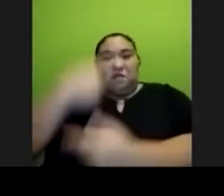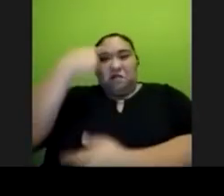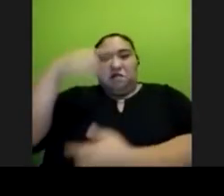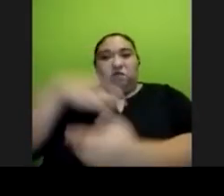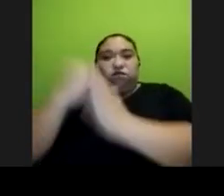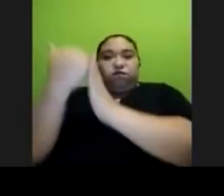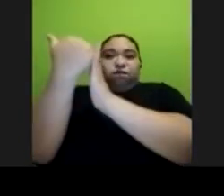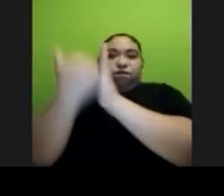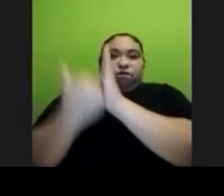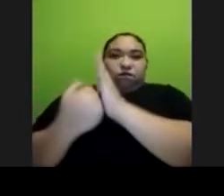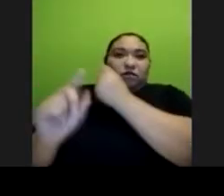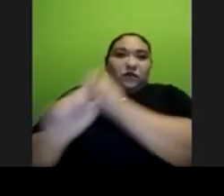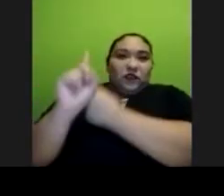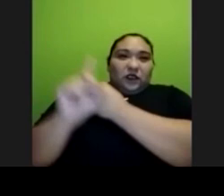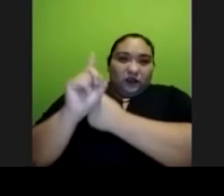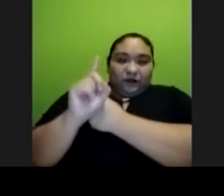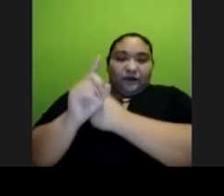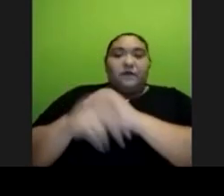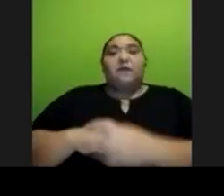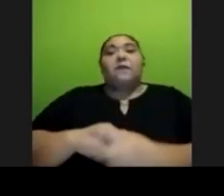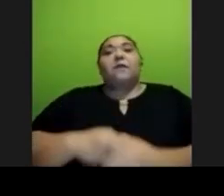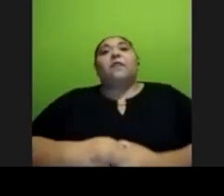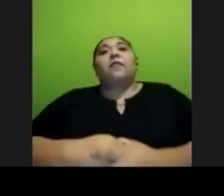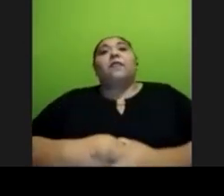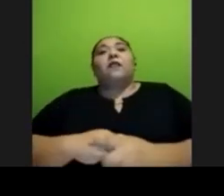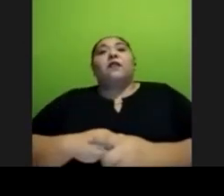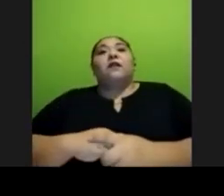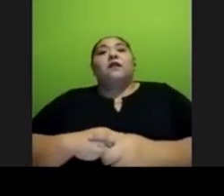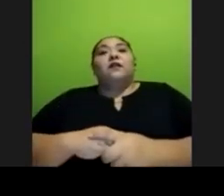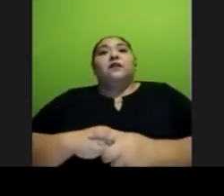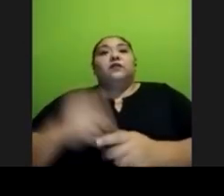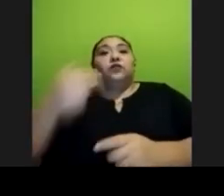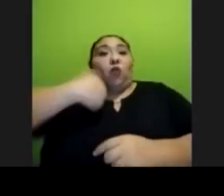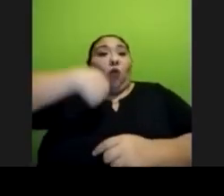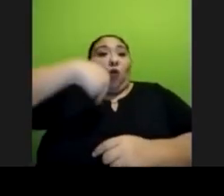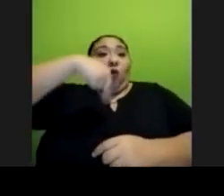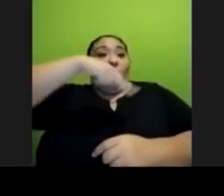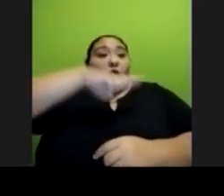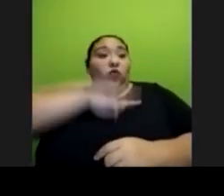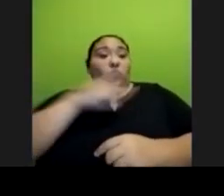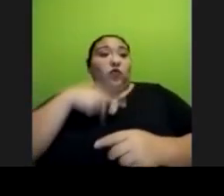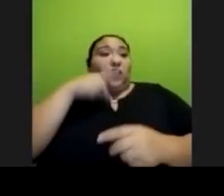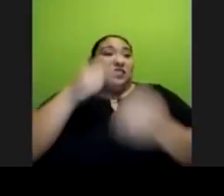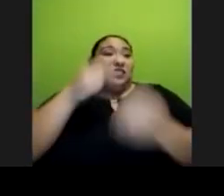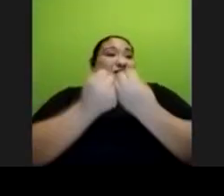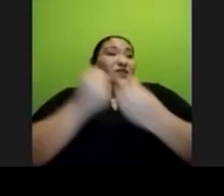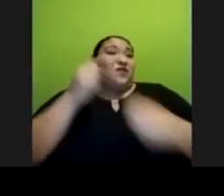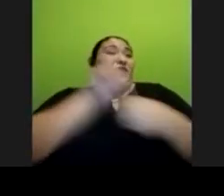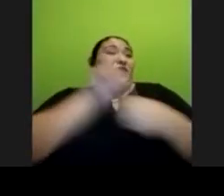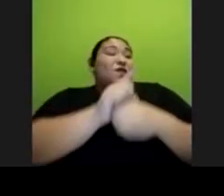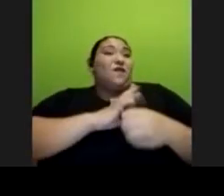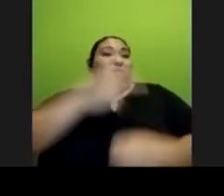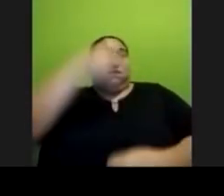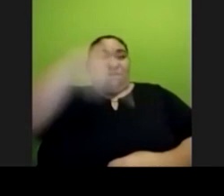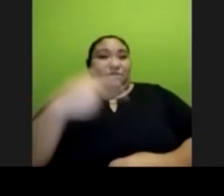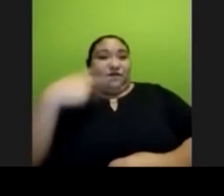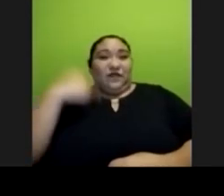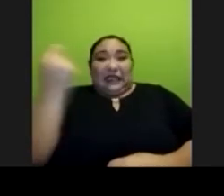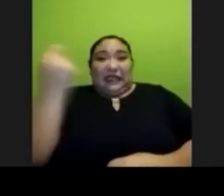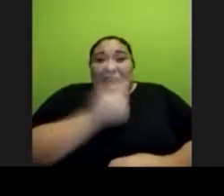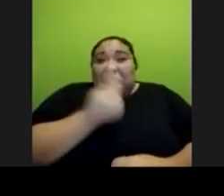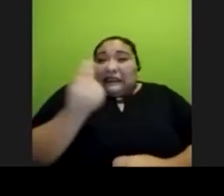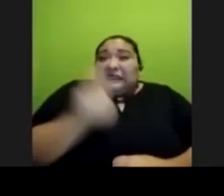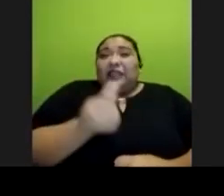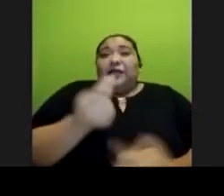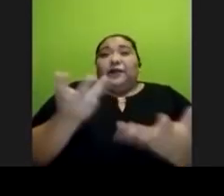sociedad mexicana, lo que queremos hacer en este momento es enfatizar la